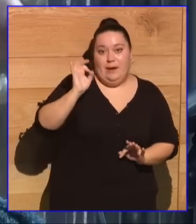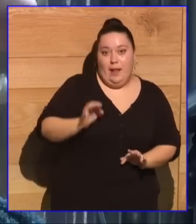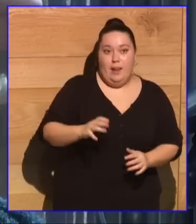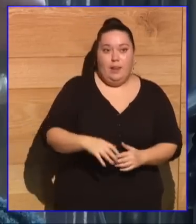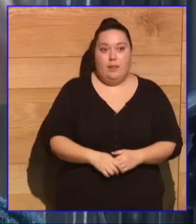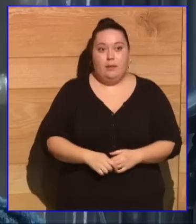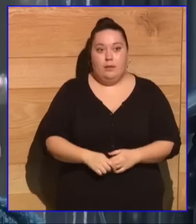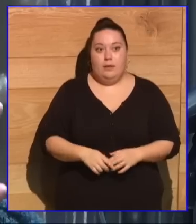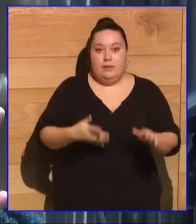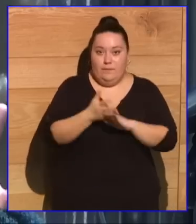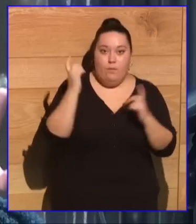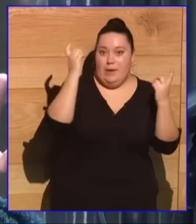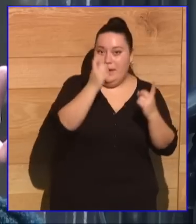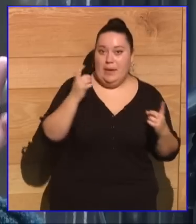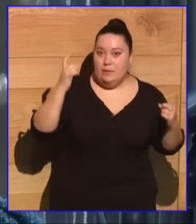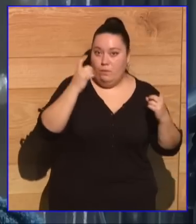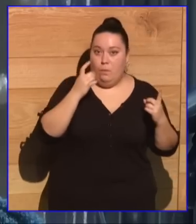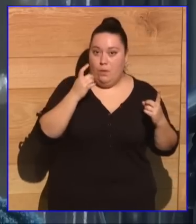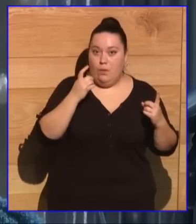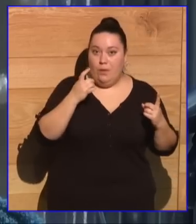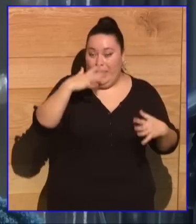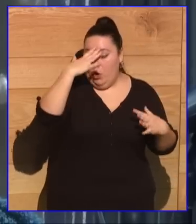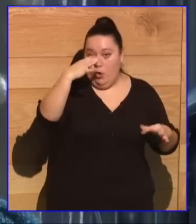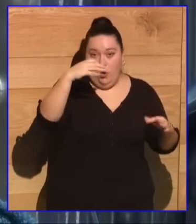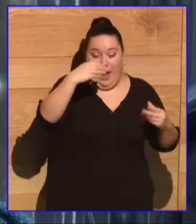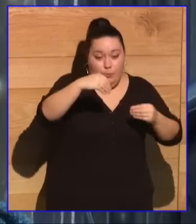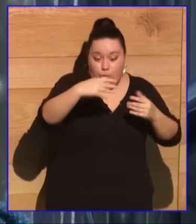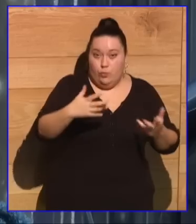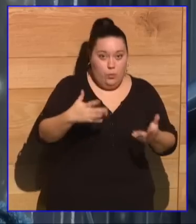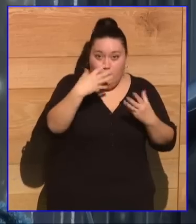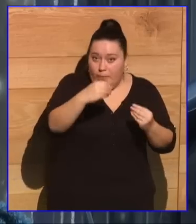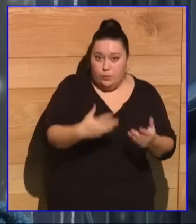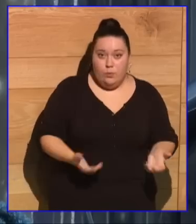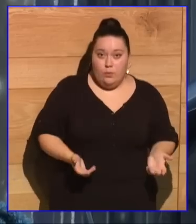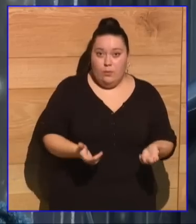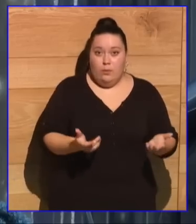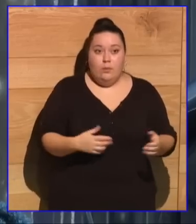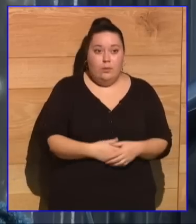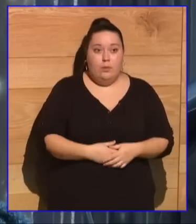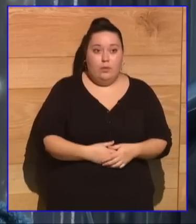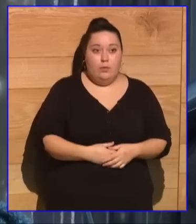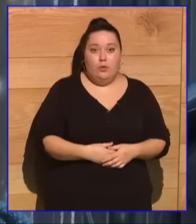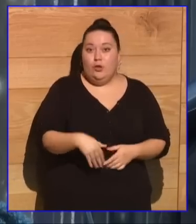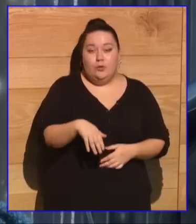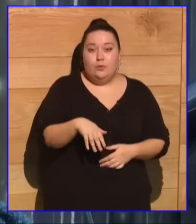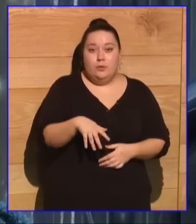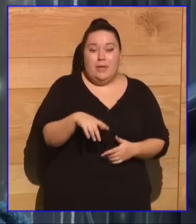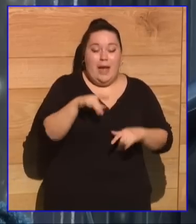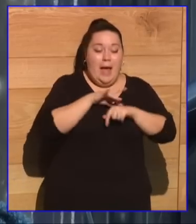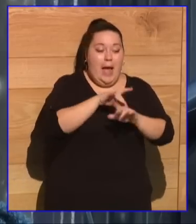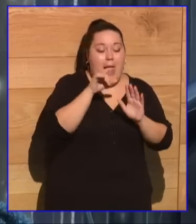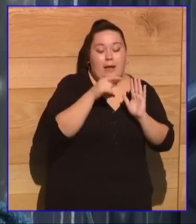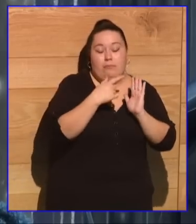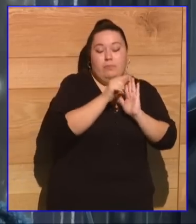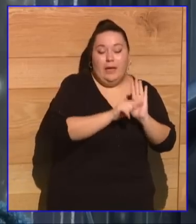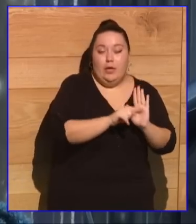sea, habían hecho un esfuerzo que no tenía ningún sentido, considerando ni la dimensión de la obra, ni la categoría del guión, ni